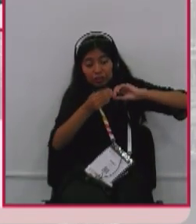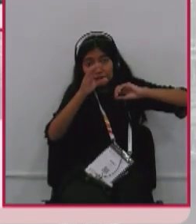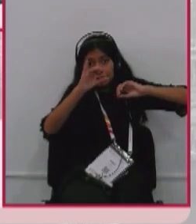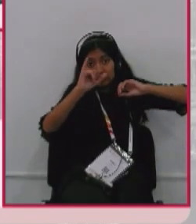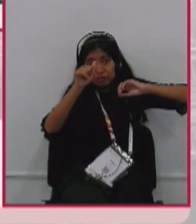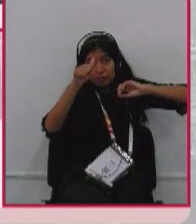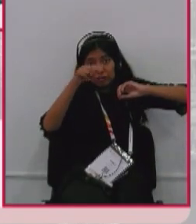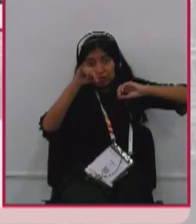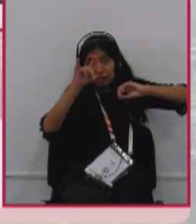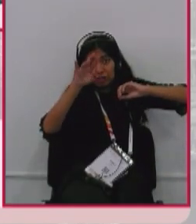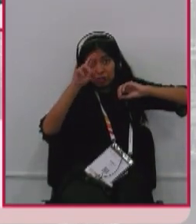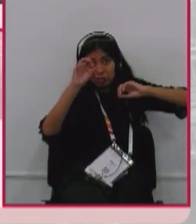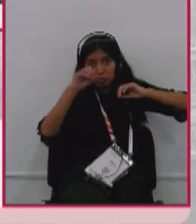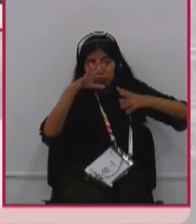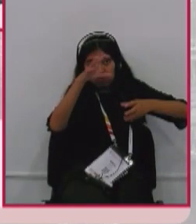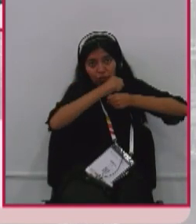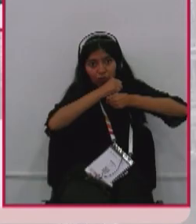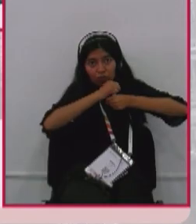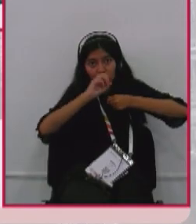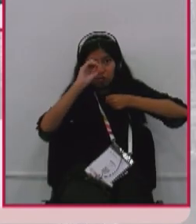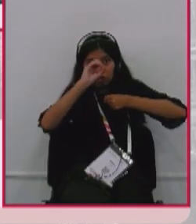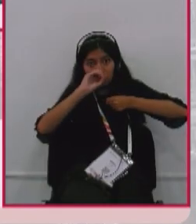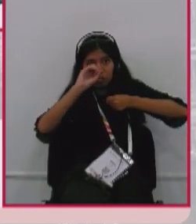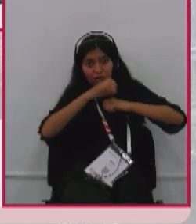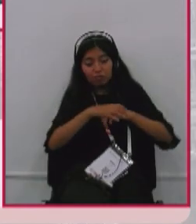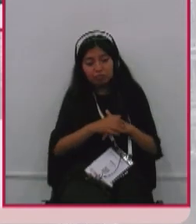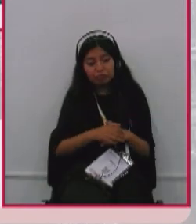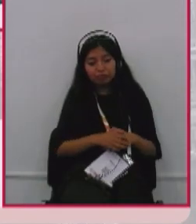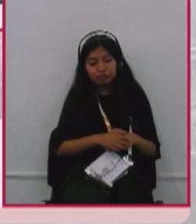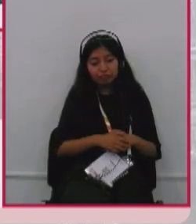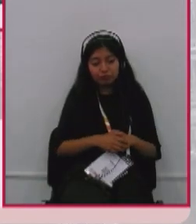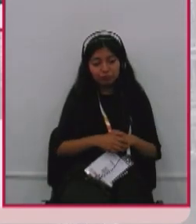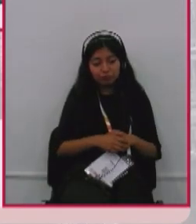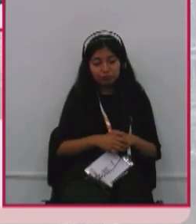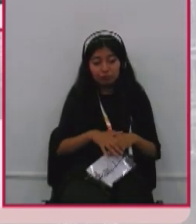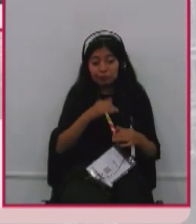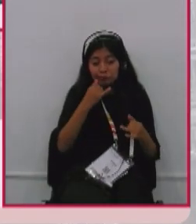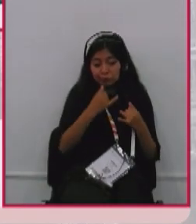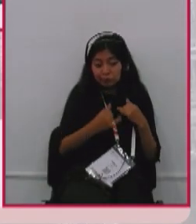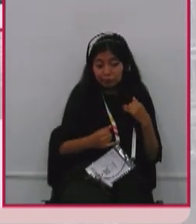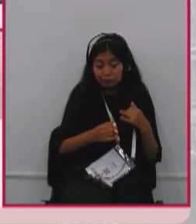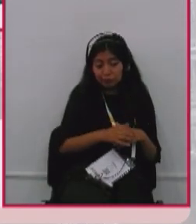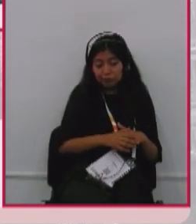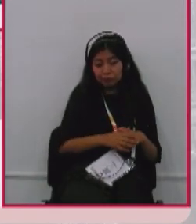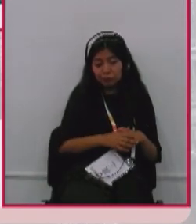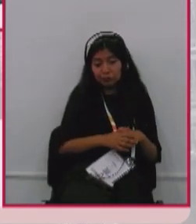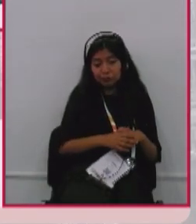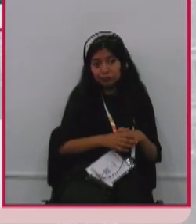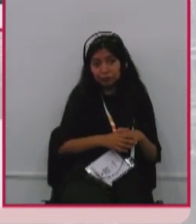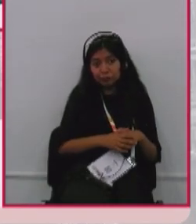estamos capturando ese oxígeno durante la lixiviación, ¿no? Finalmente,